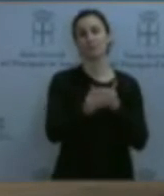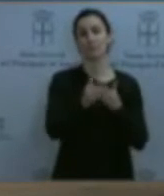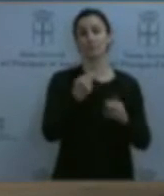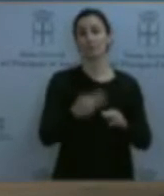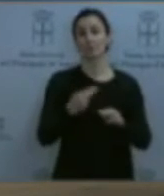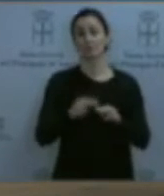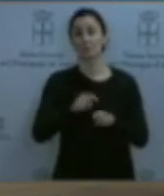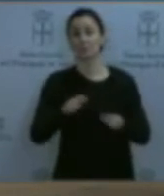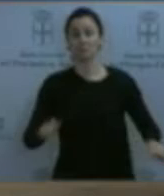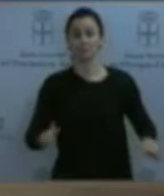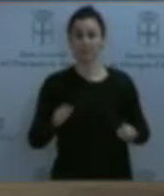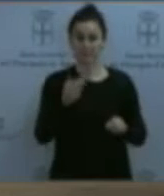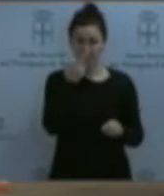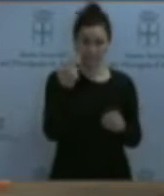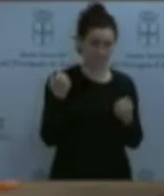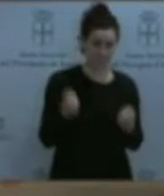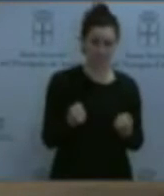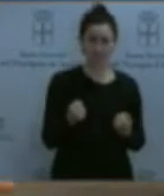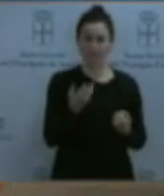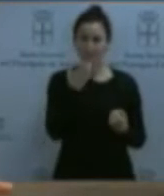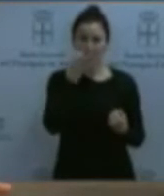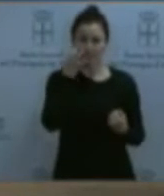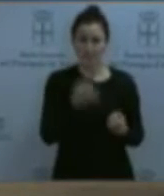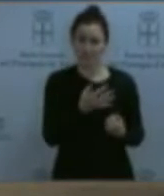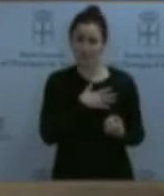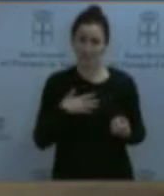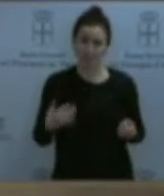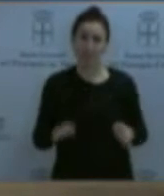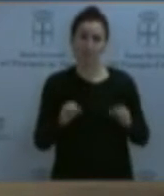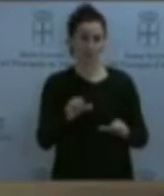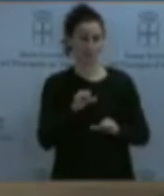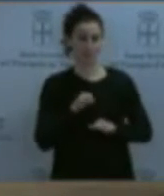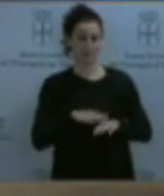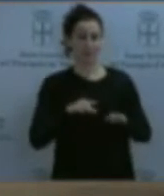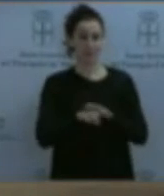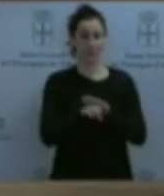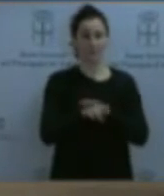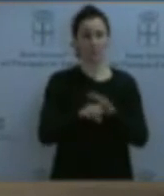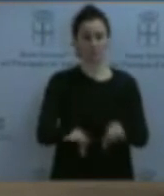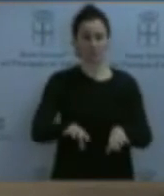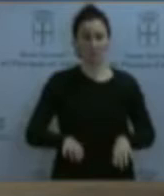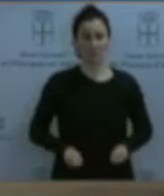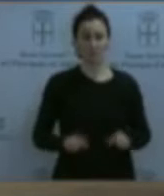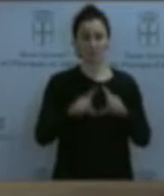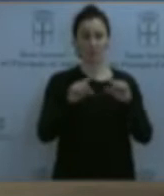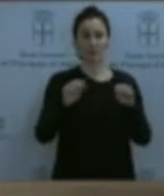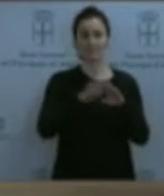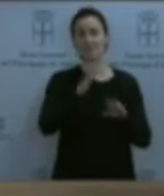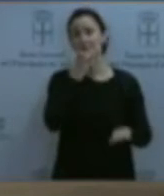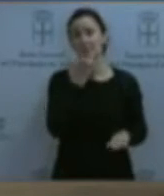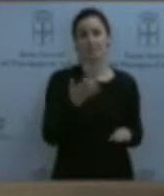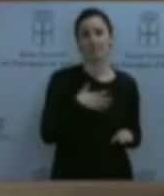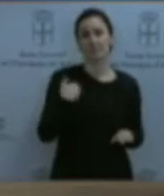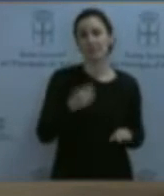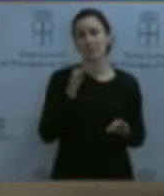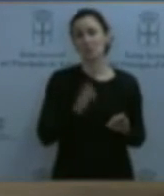promueven el interés. Y mire, si de verdad quieren reducir la sala de espera de las tramitaciones de adopción en Asturias, si quieren ponerse a la altura de